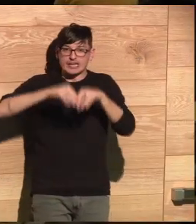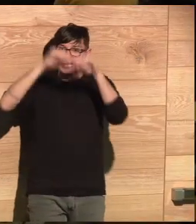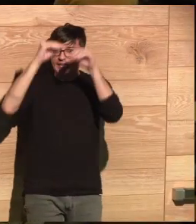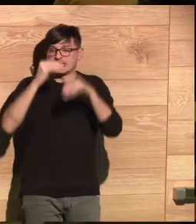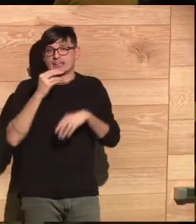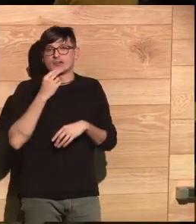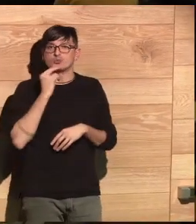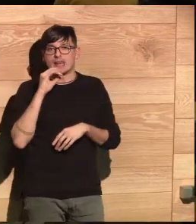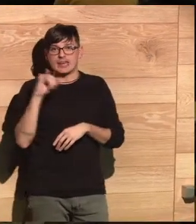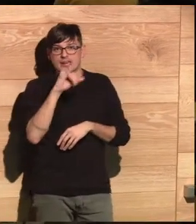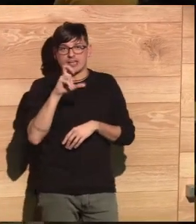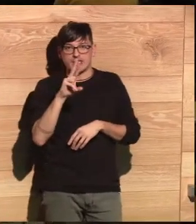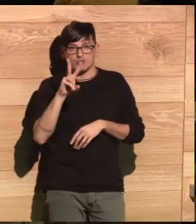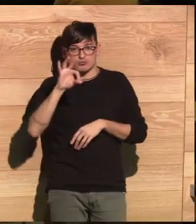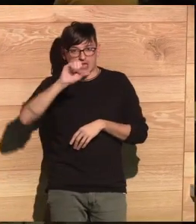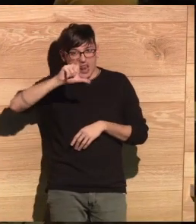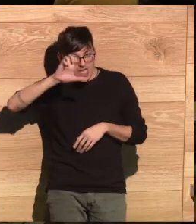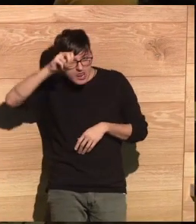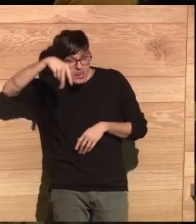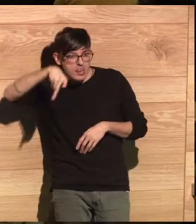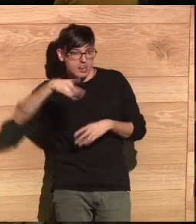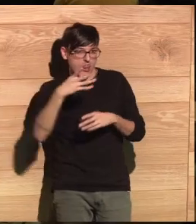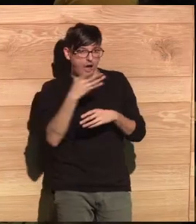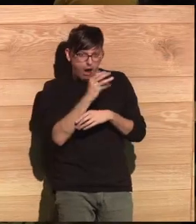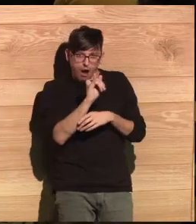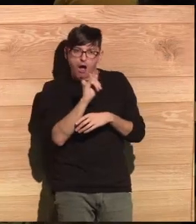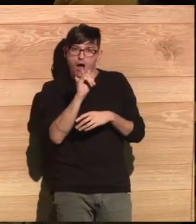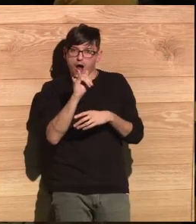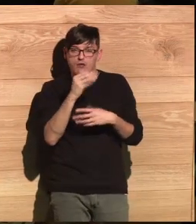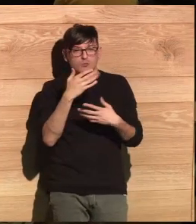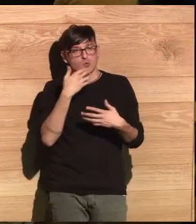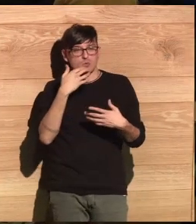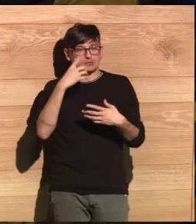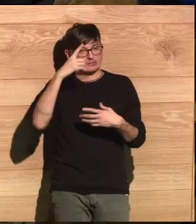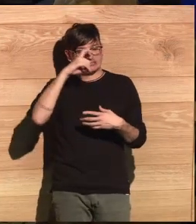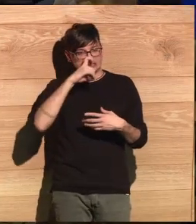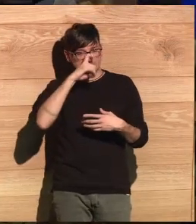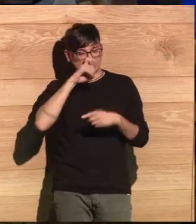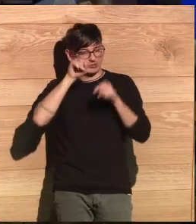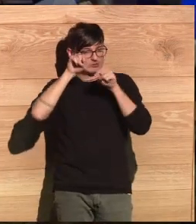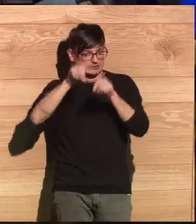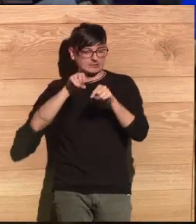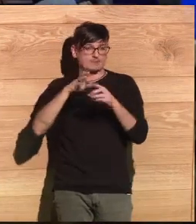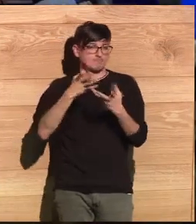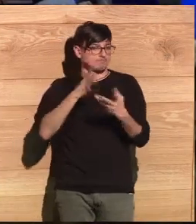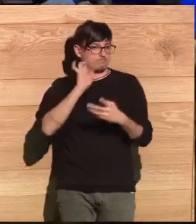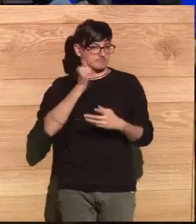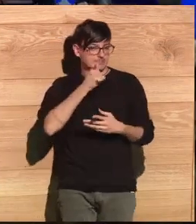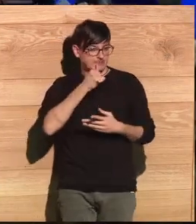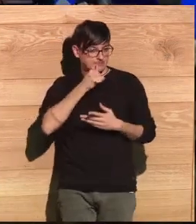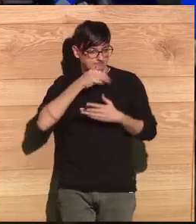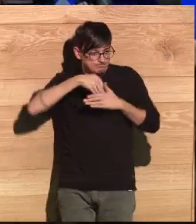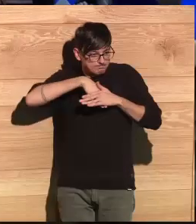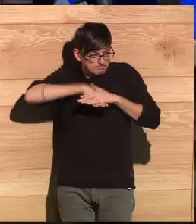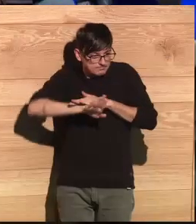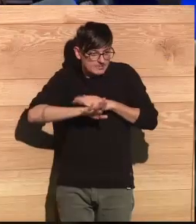recuerda la generosa hazaña de Lola, Amparo y Julia. Ellas guardaron el secreto como el de la receta de sus